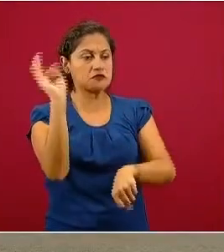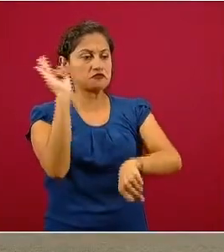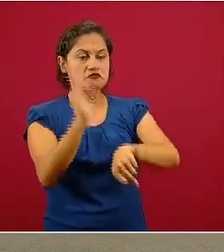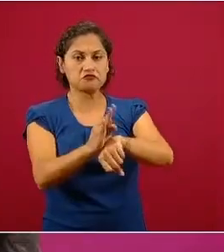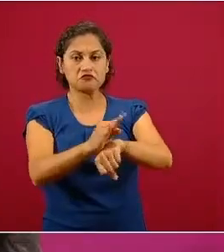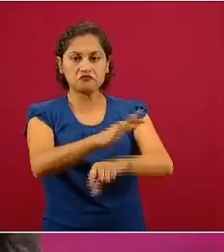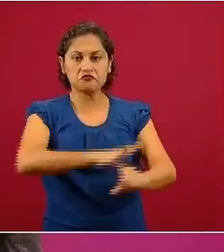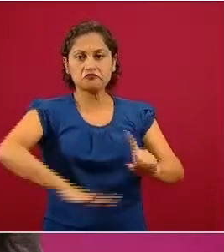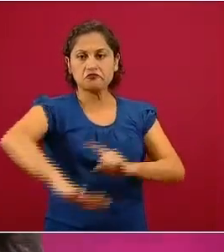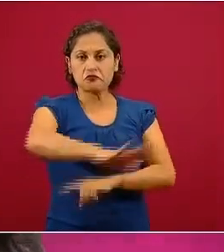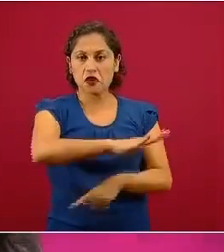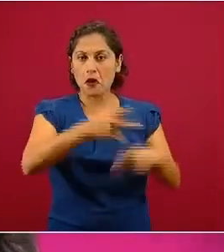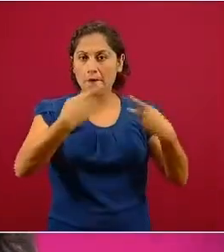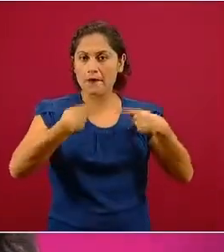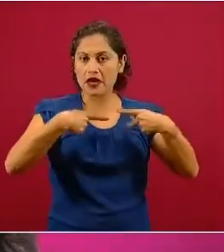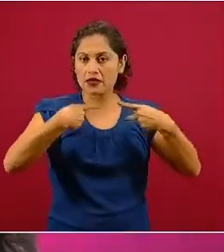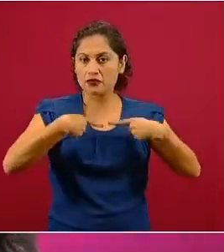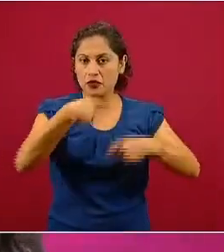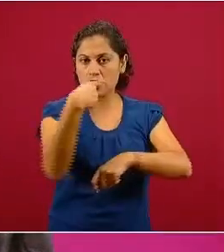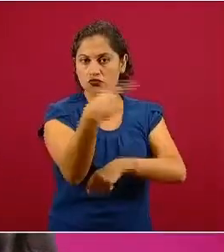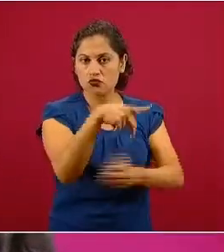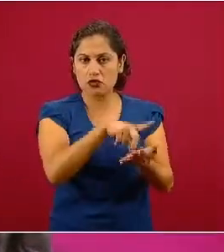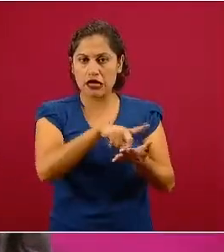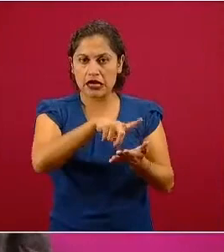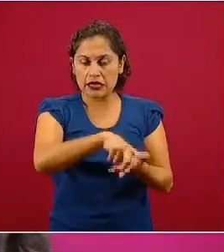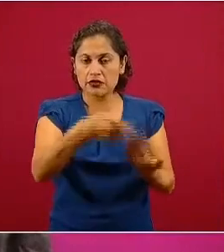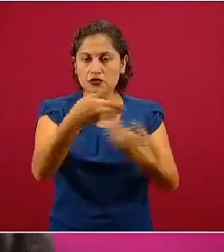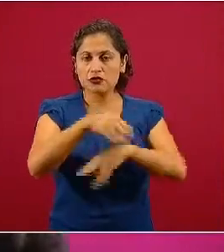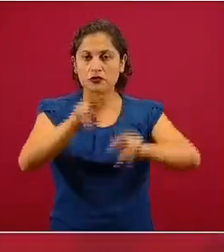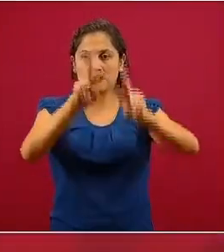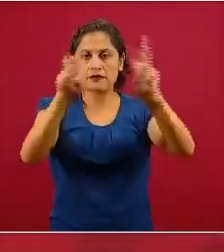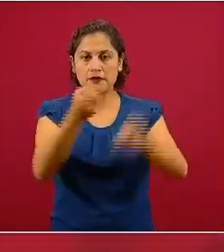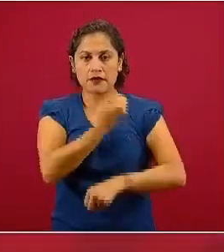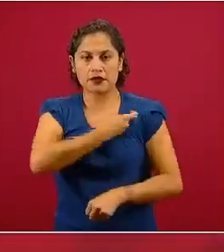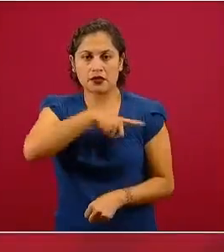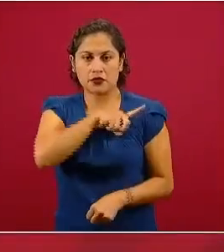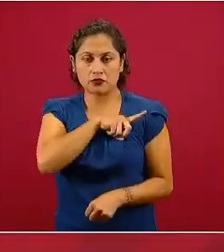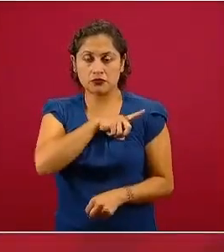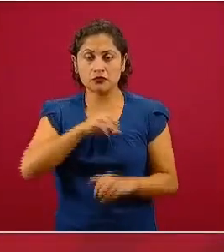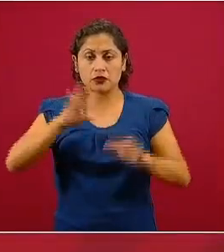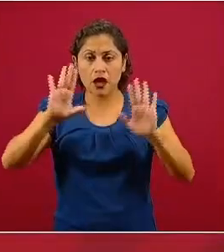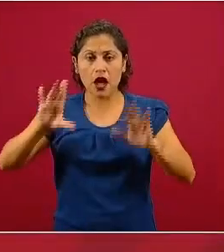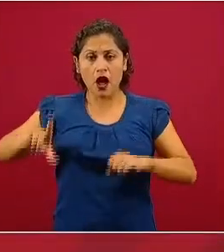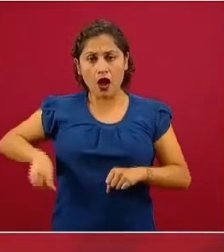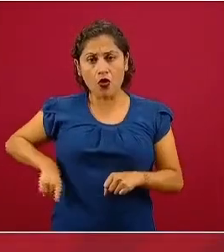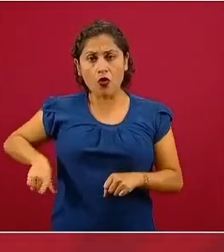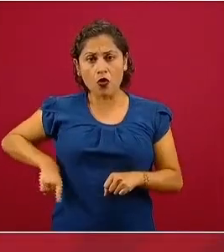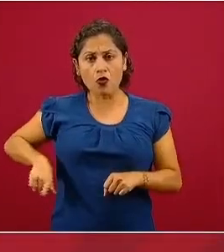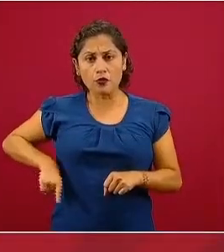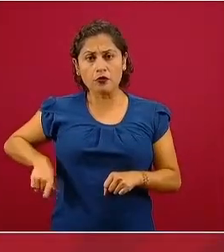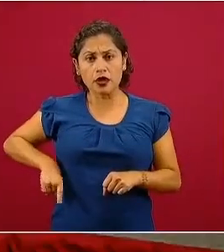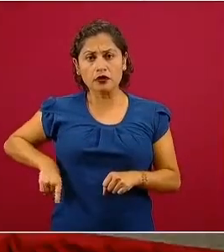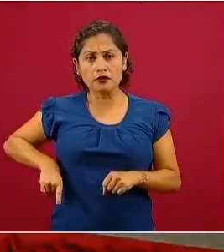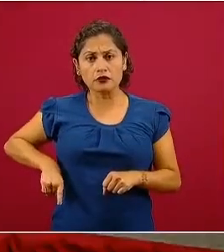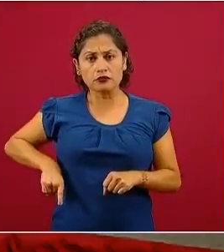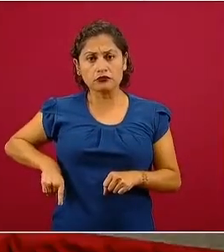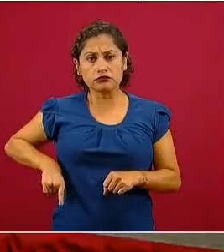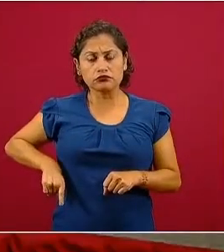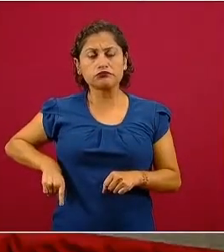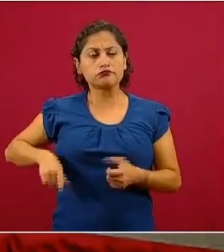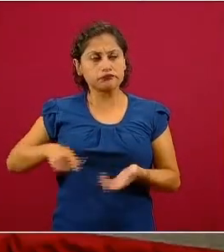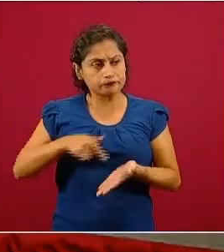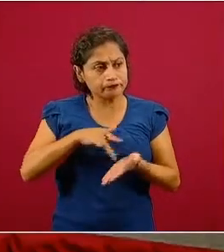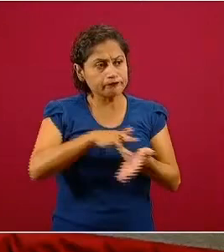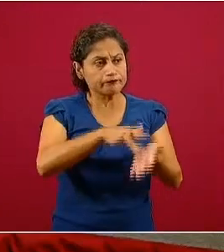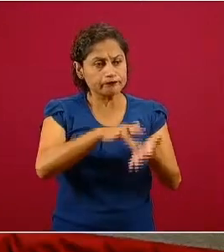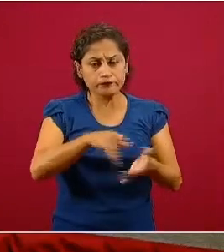proteger el interés público en materia de salud, quiso contaminar el ambiente con una calumnia. Y